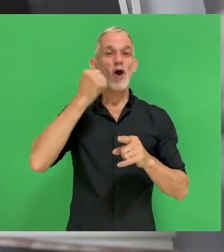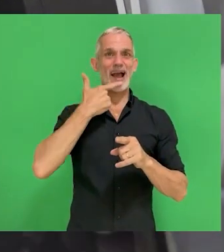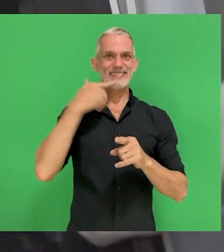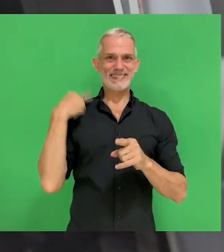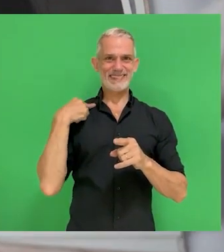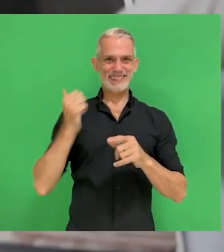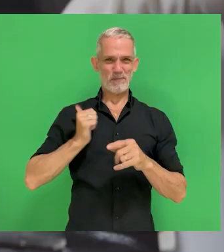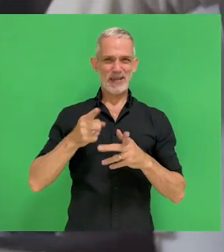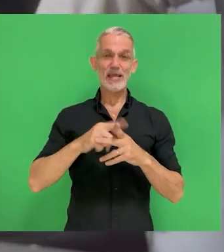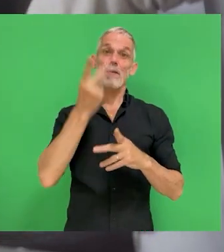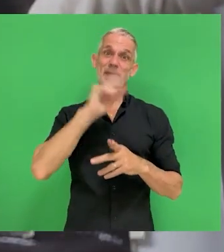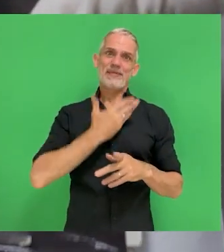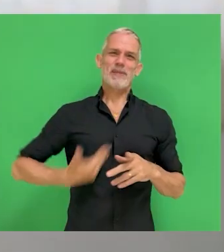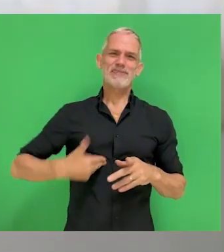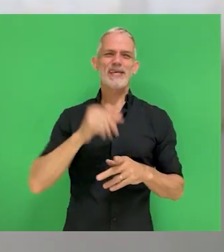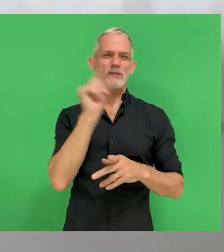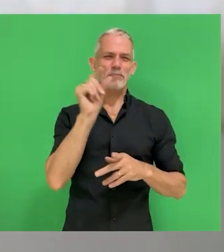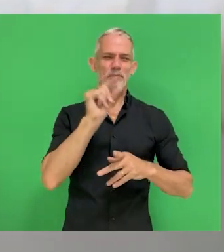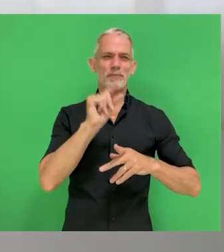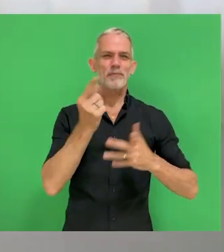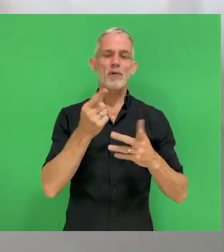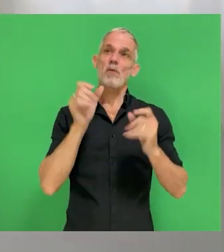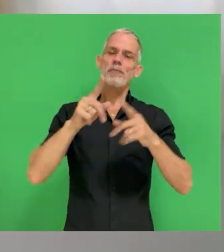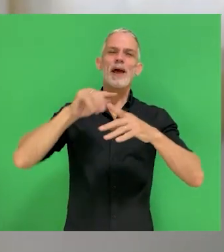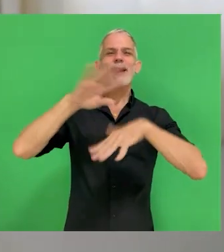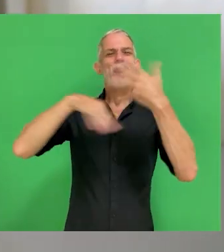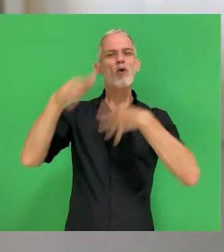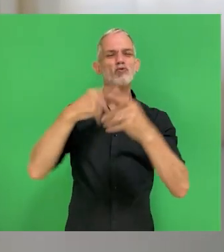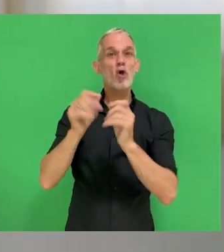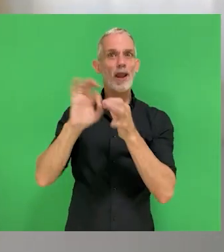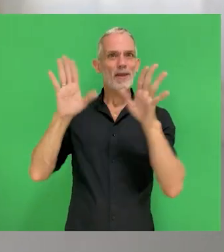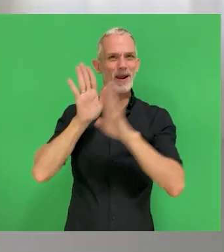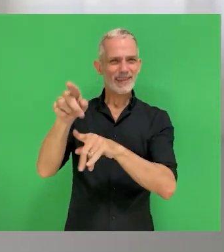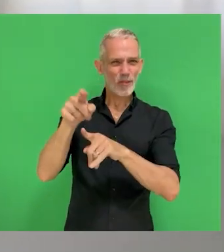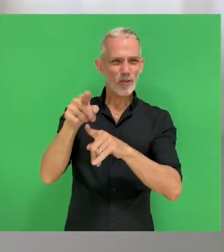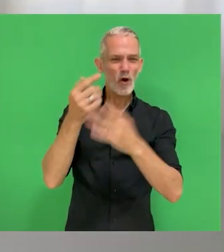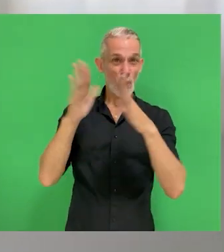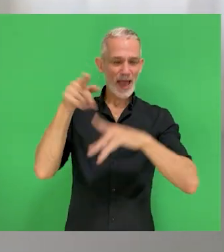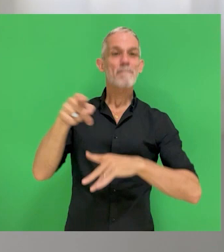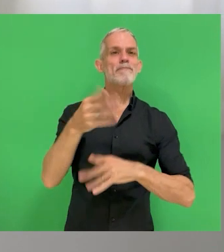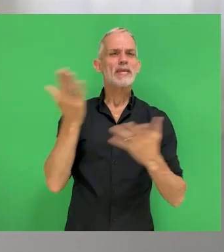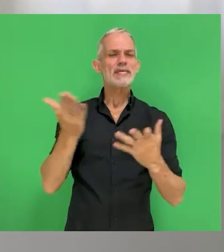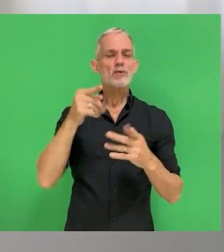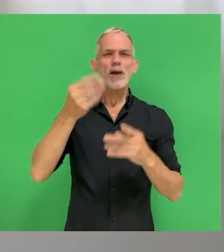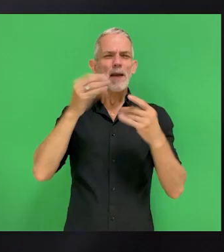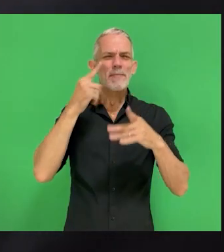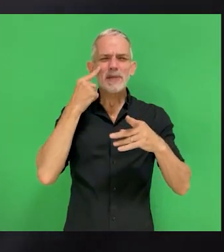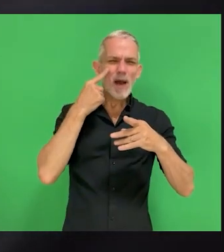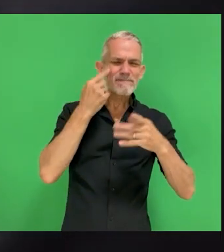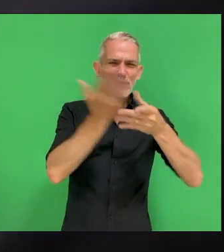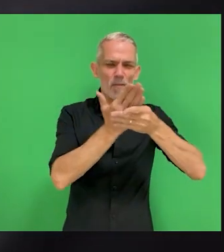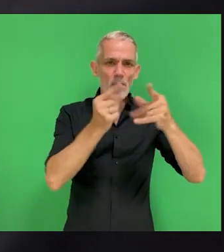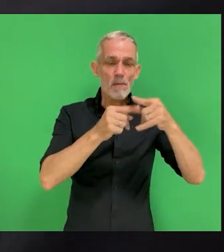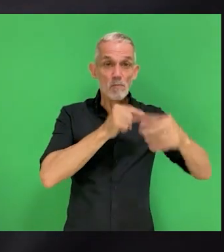ocupó la vicepresidencia provisional durante la autodenominada Revolución Libertadora. Y vamos a empezar a ver,